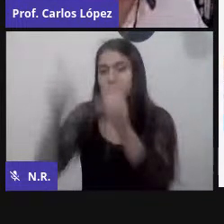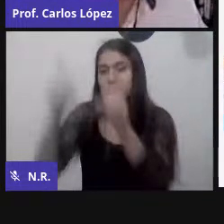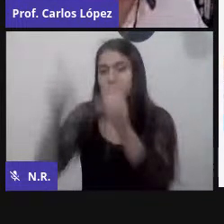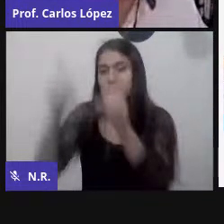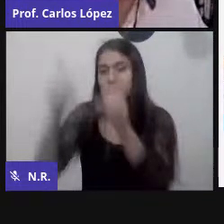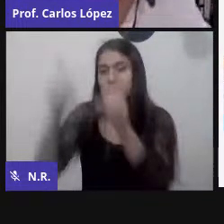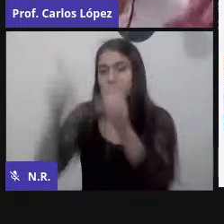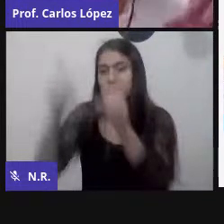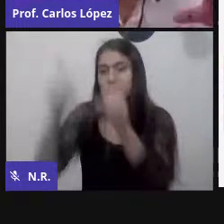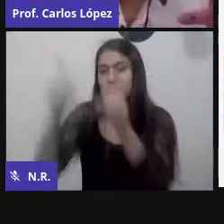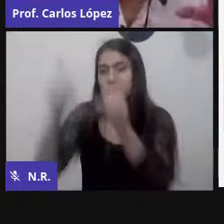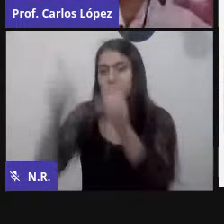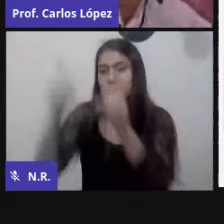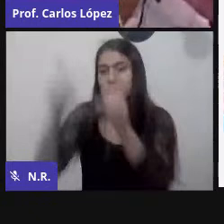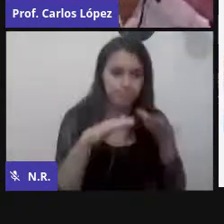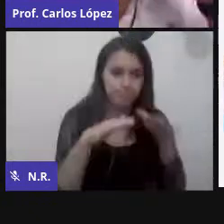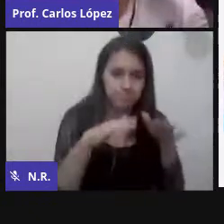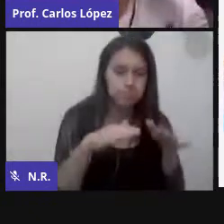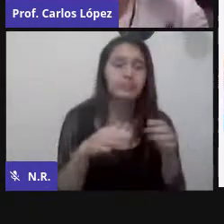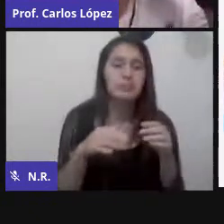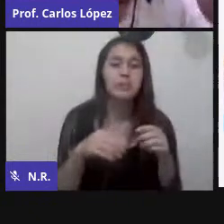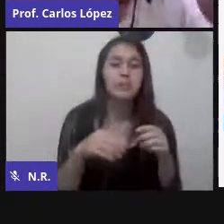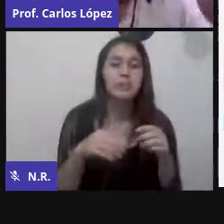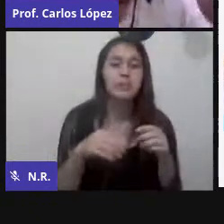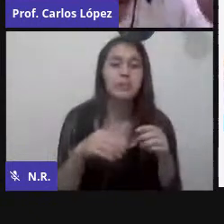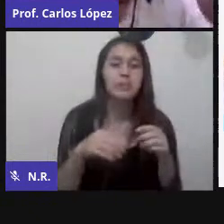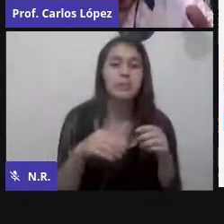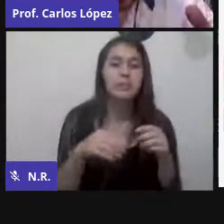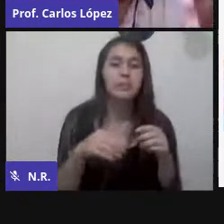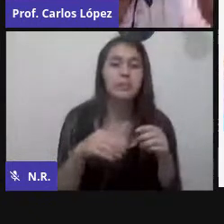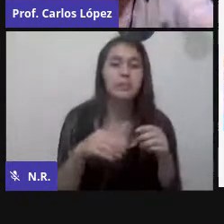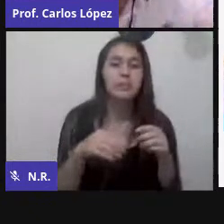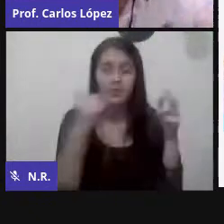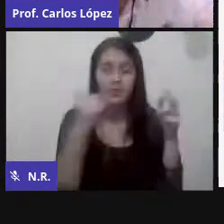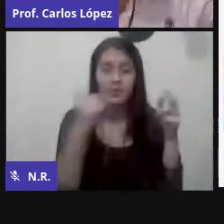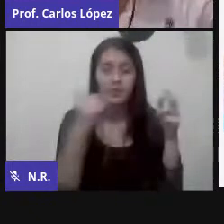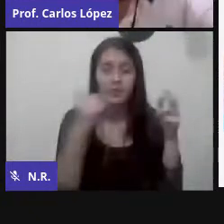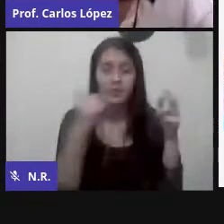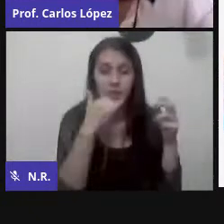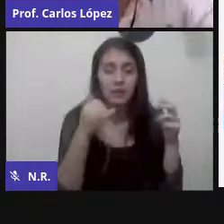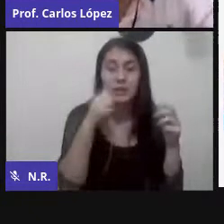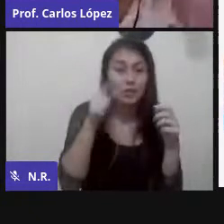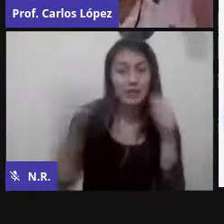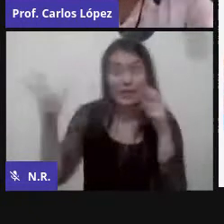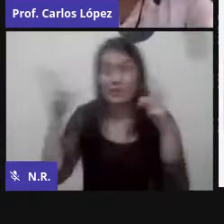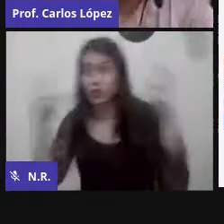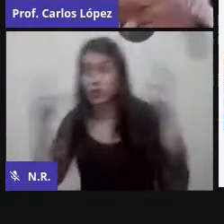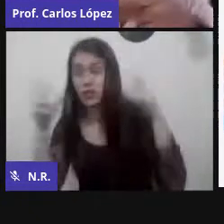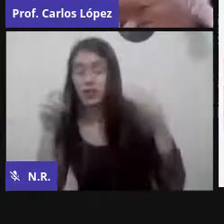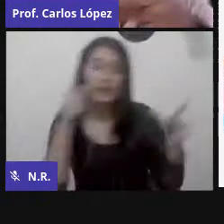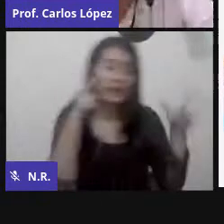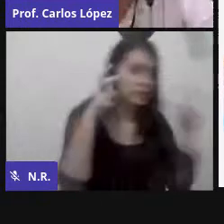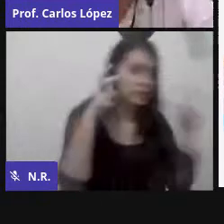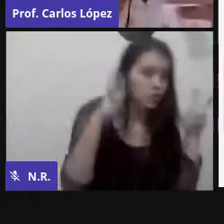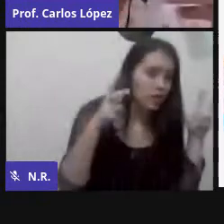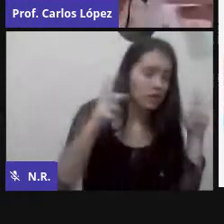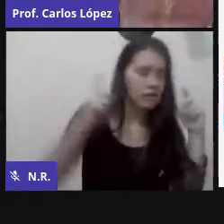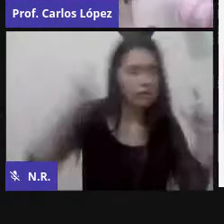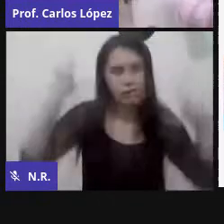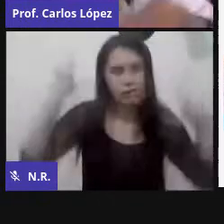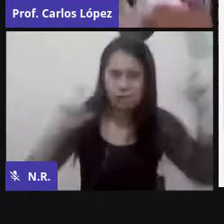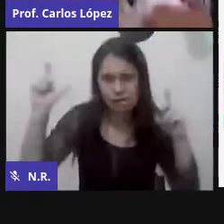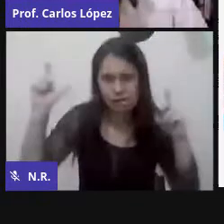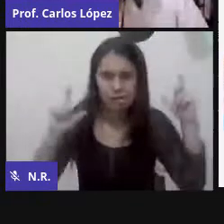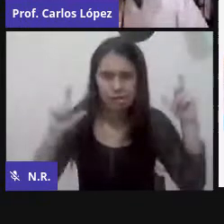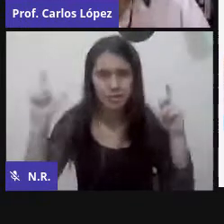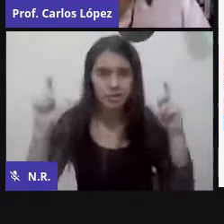ahí tengo conectados algunos. Como ustedes estaban escuchando por YouTube y la transmisión por acá, por eso se escuchaba el delay 10